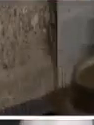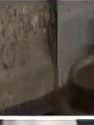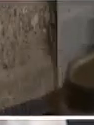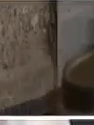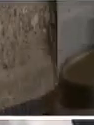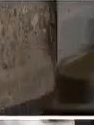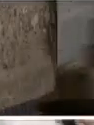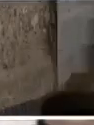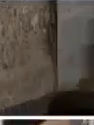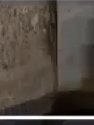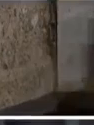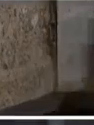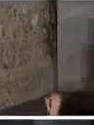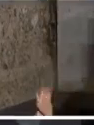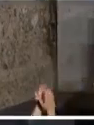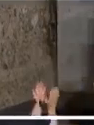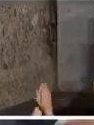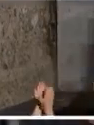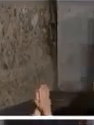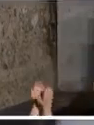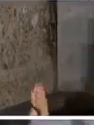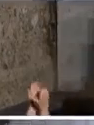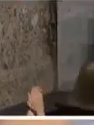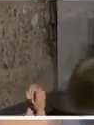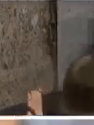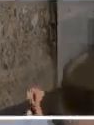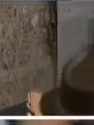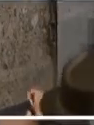ahora y reclama ahora